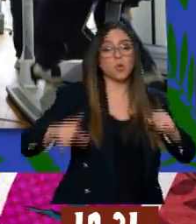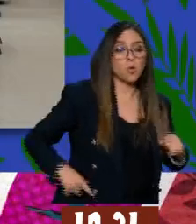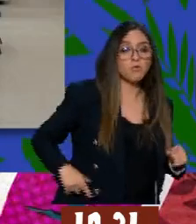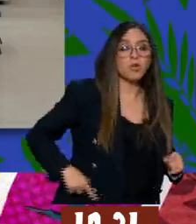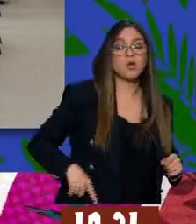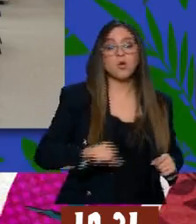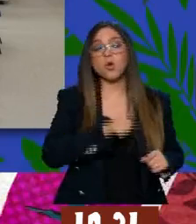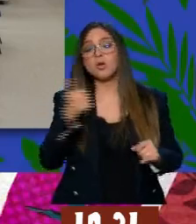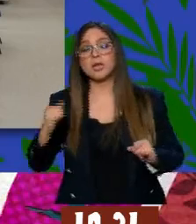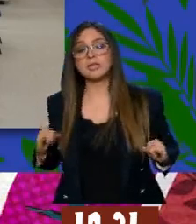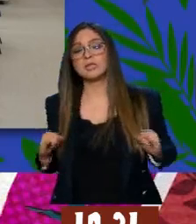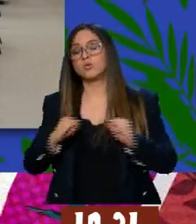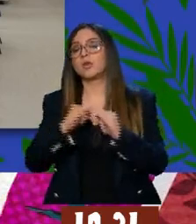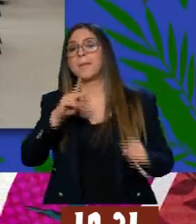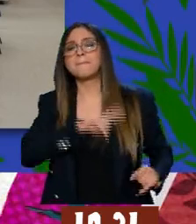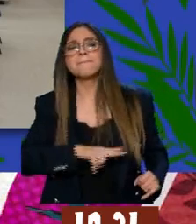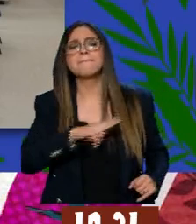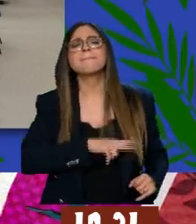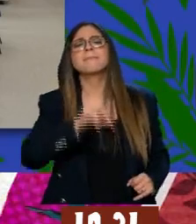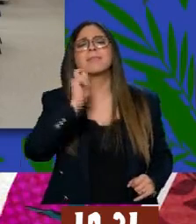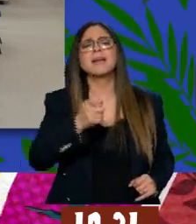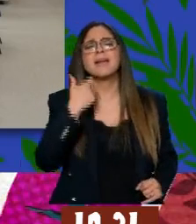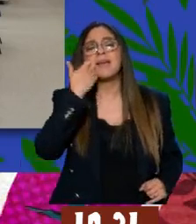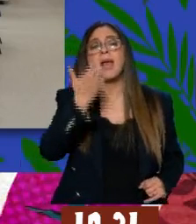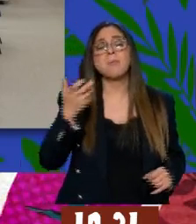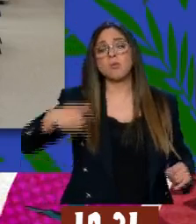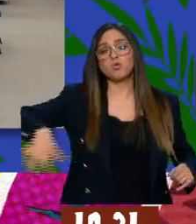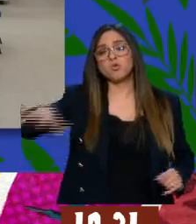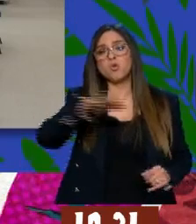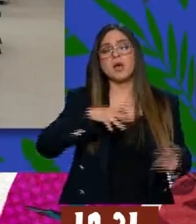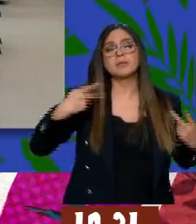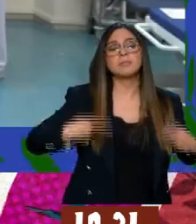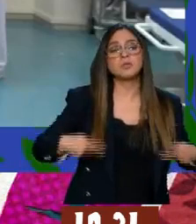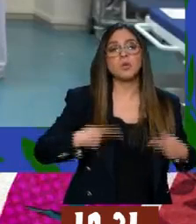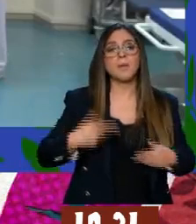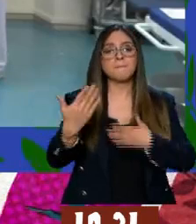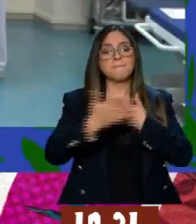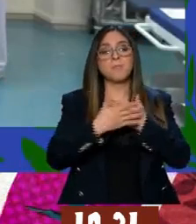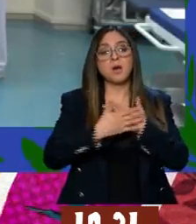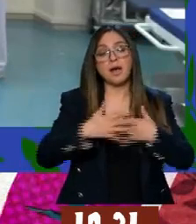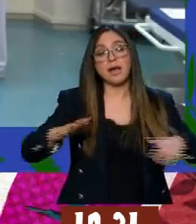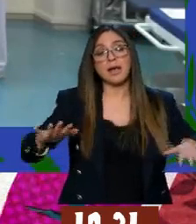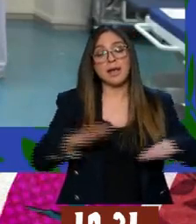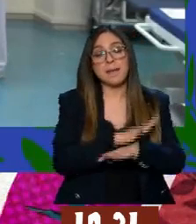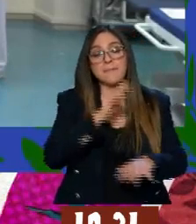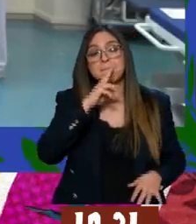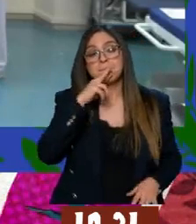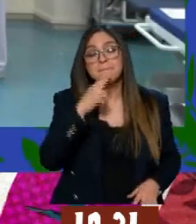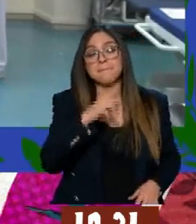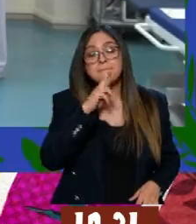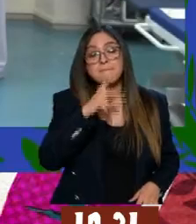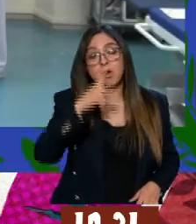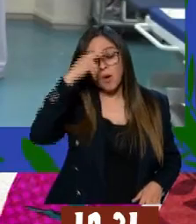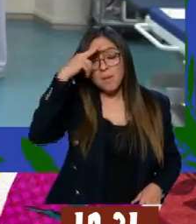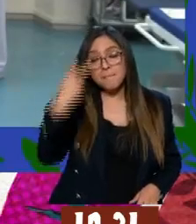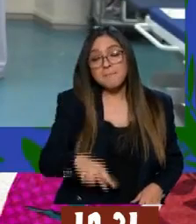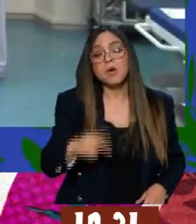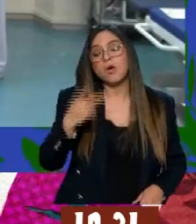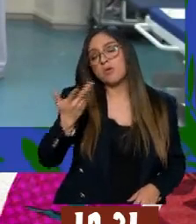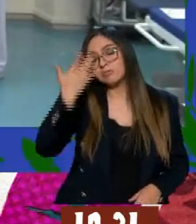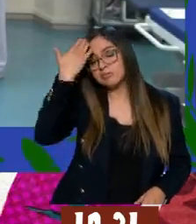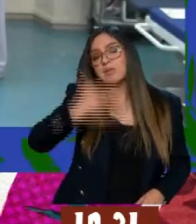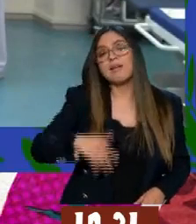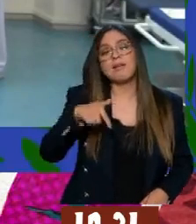privado. Queremos un México mejor, queremos rehabilitar esos corazones. Somos un país que lamentablemente tenemos mucha diabetes,